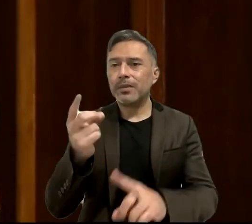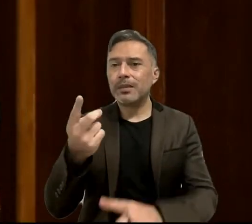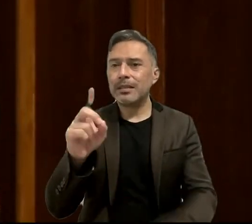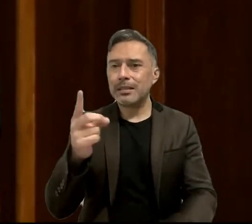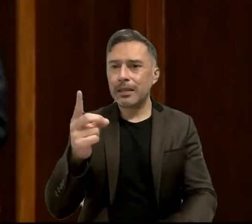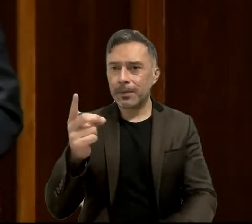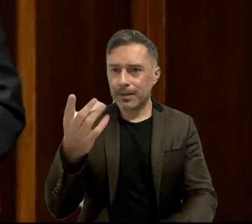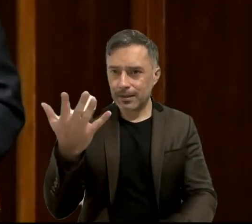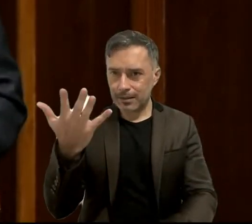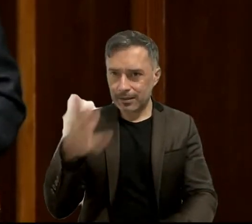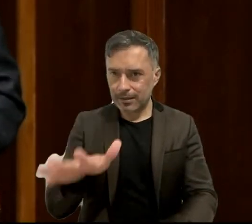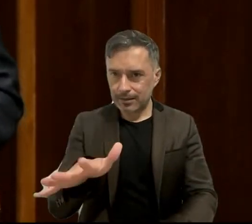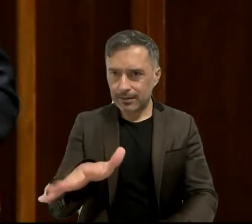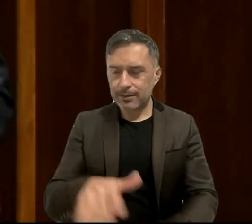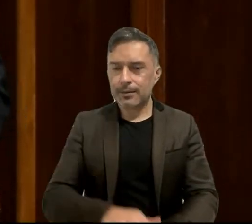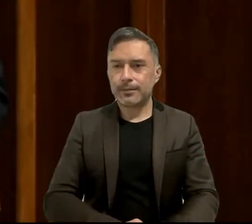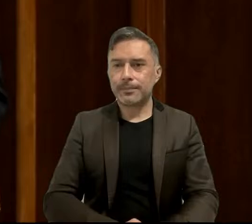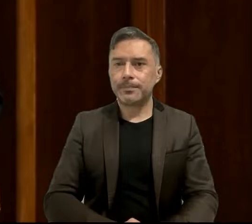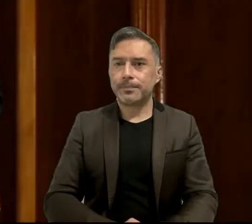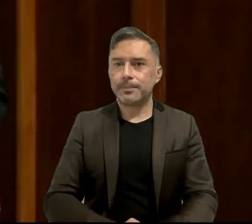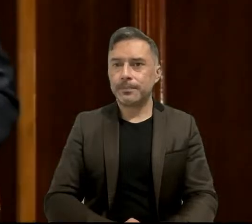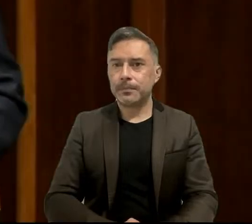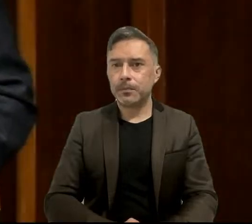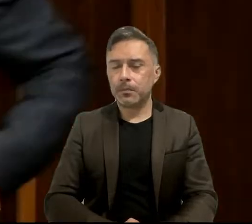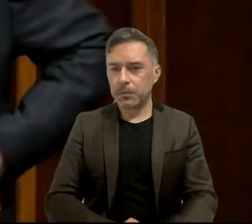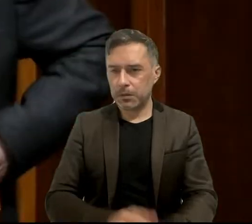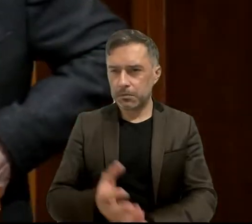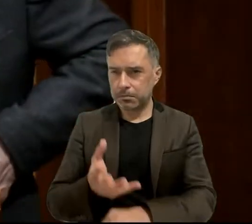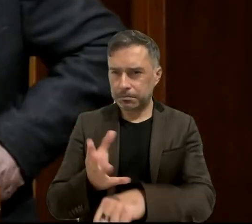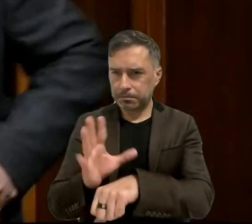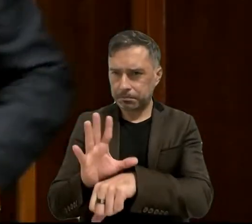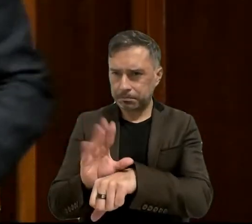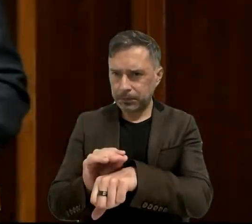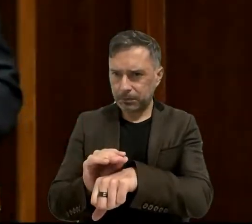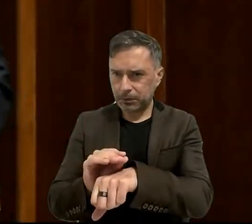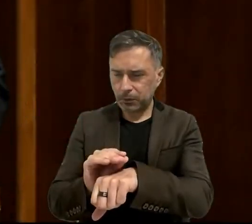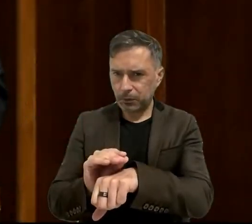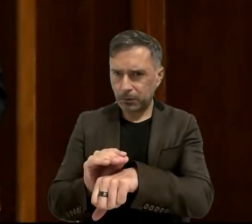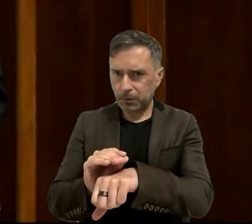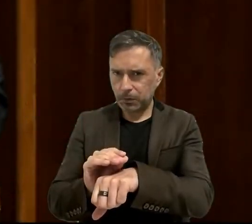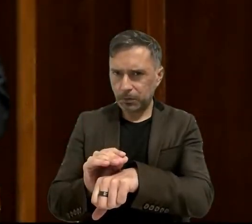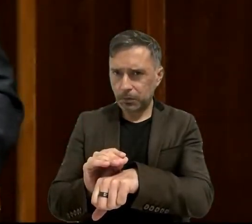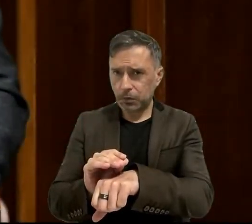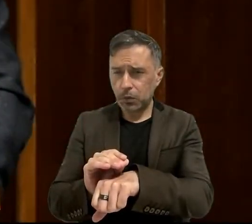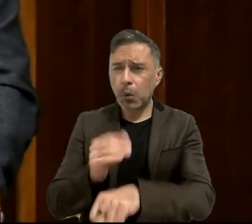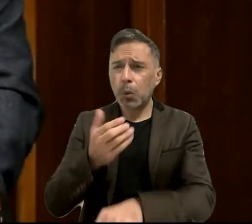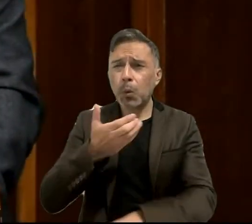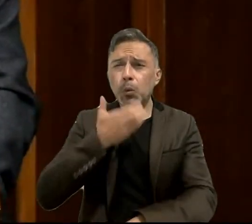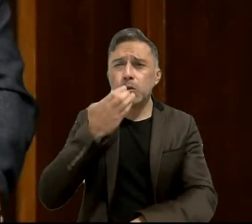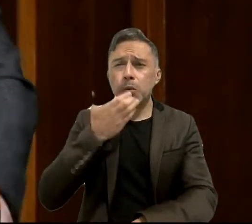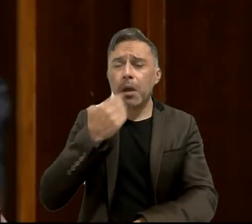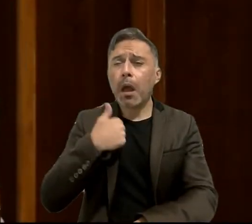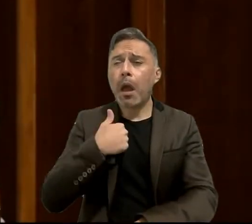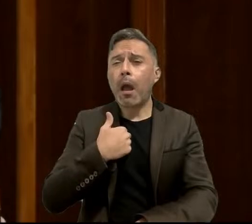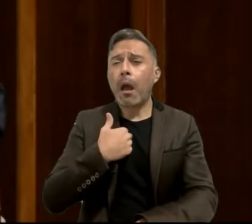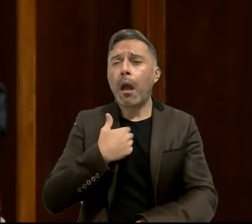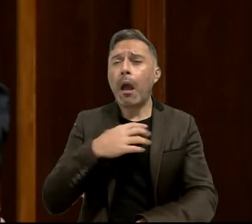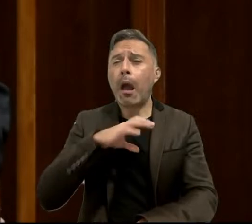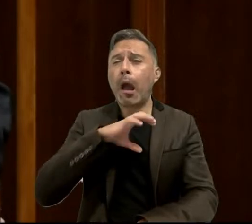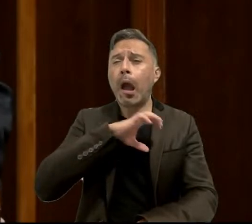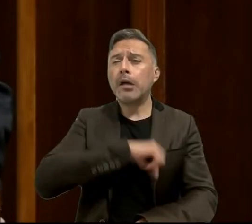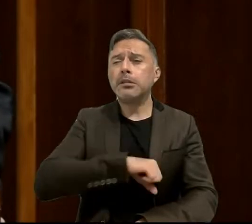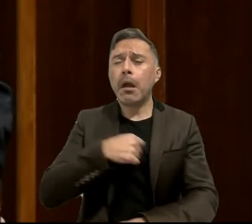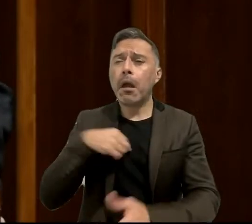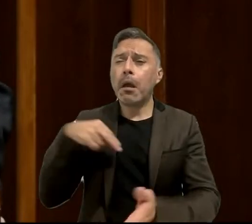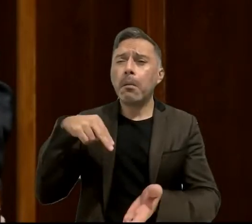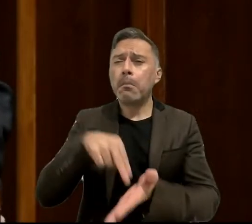diciembre. Me voy a permitir, yo no soy muy dado a subir a tribuna, pero la verdad hoy sí